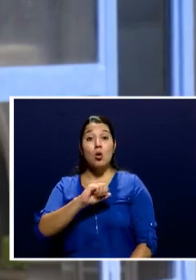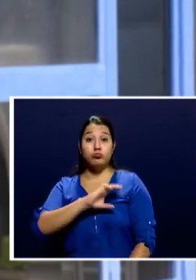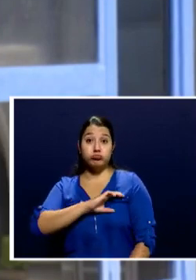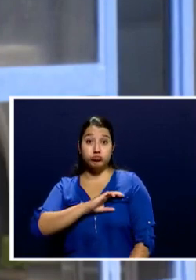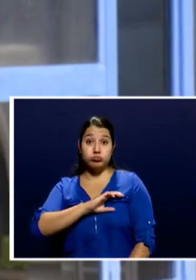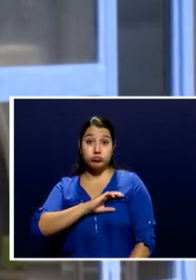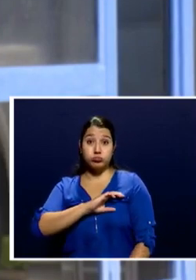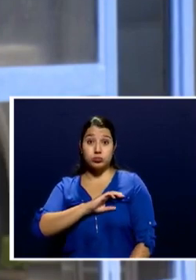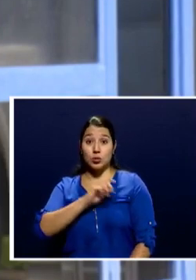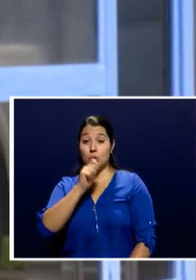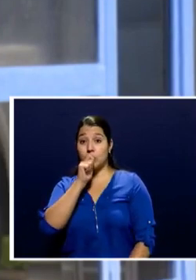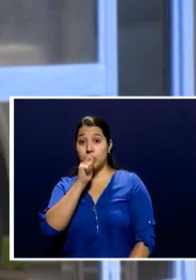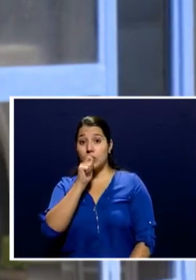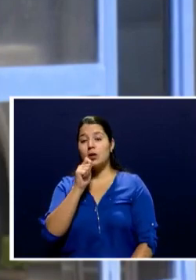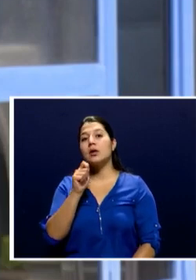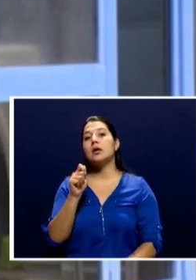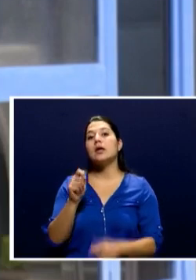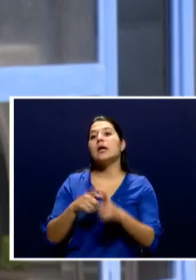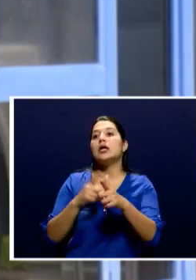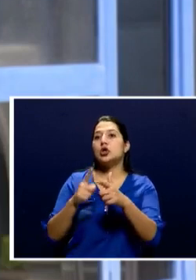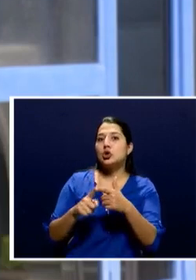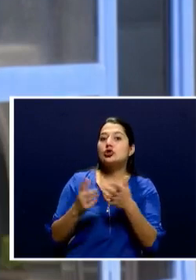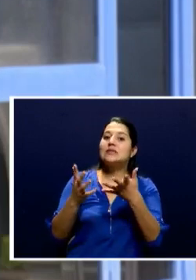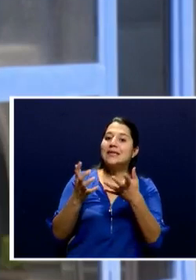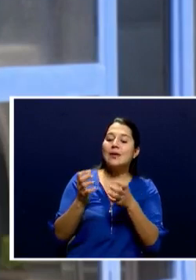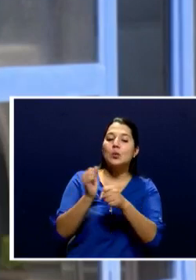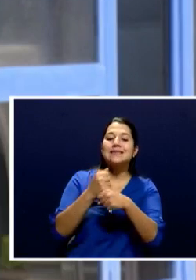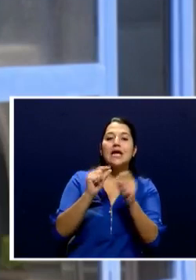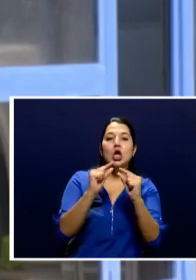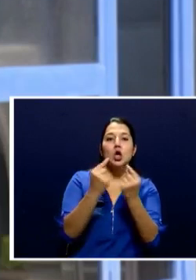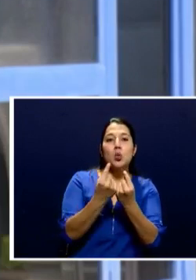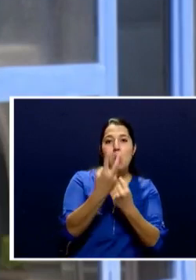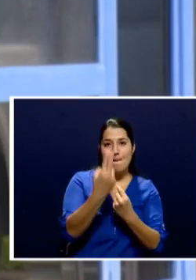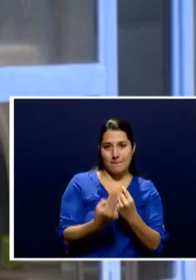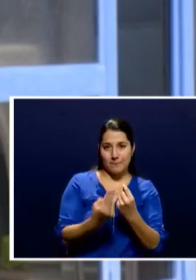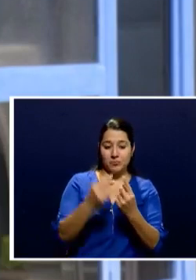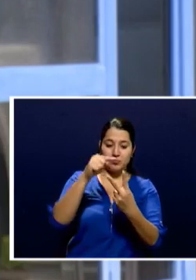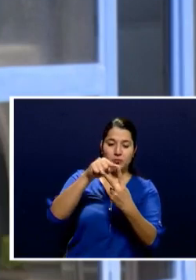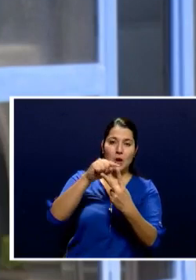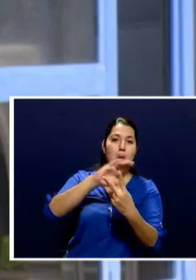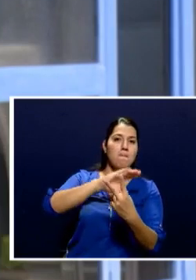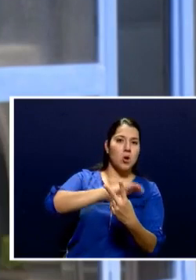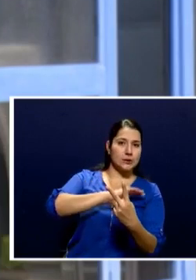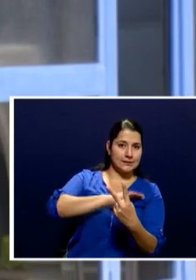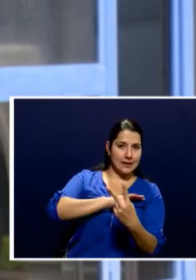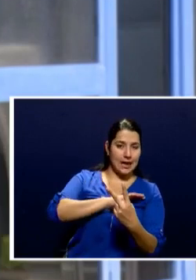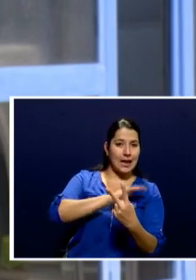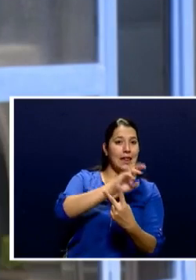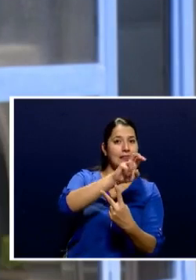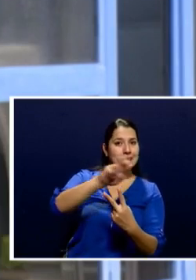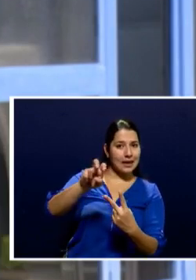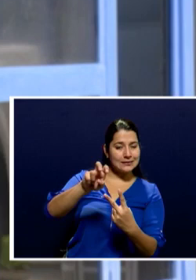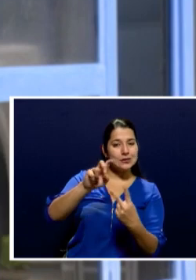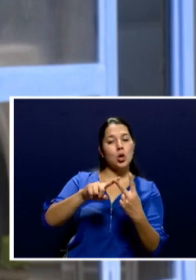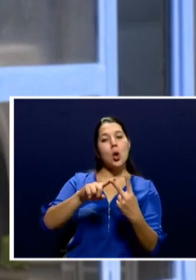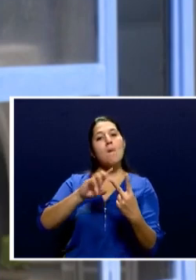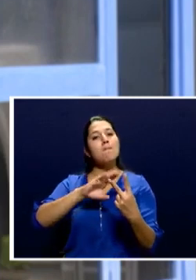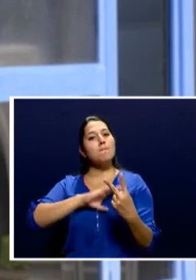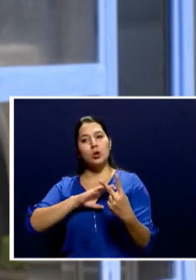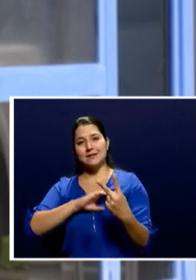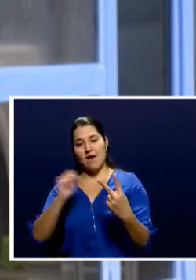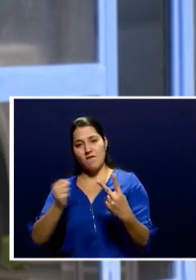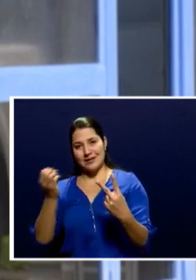es hacer grupos mixtos con policía de tránsito y con policía municipal, que algunas policías municipales tienen códigos. En los